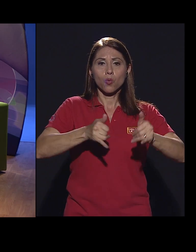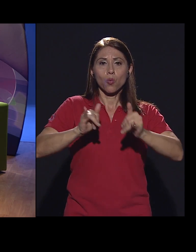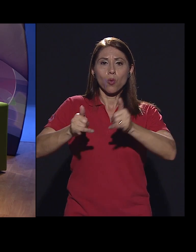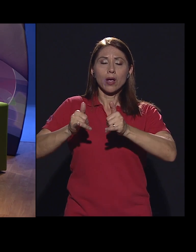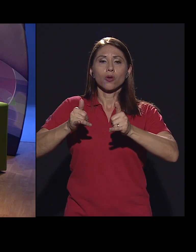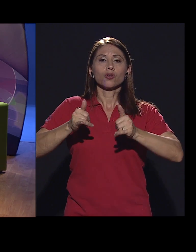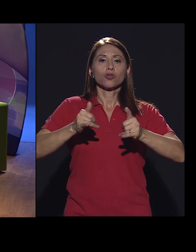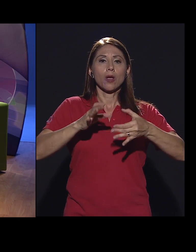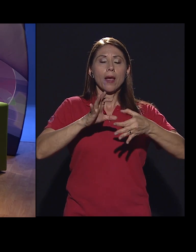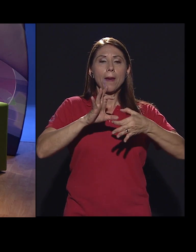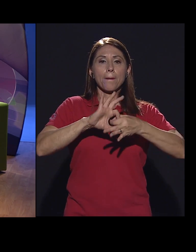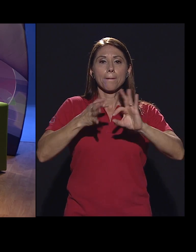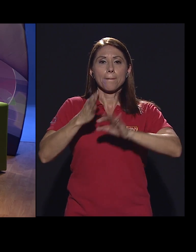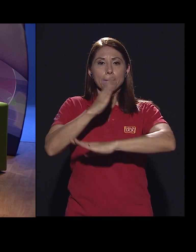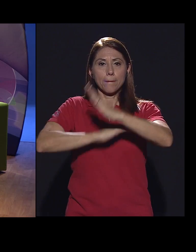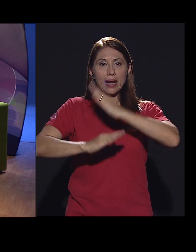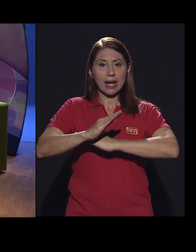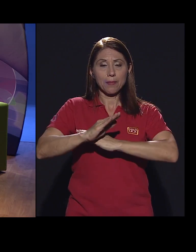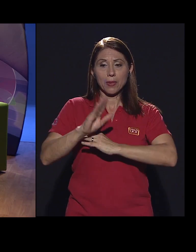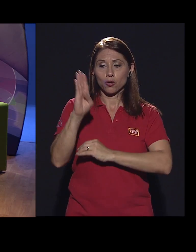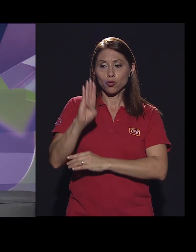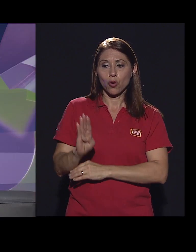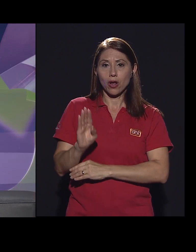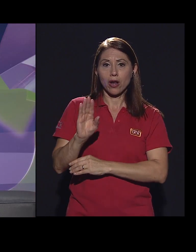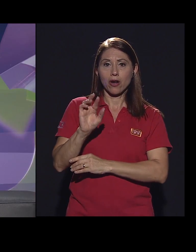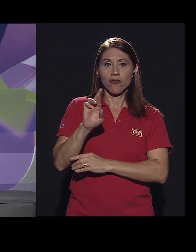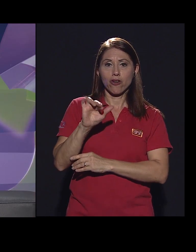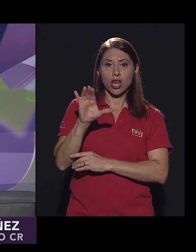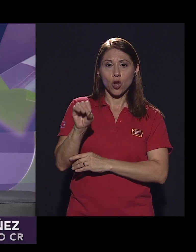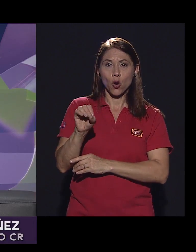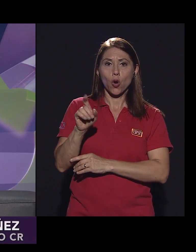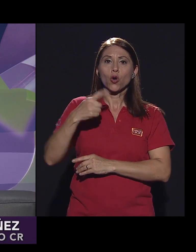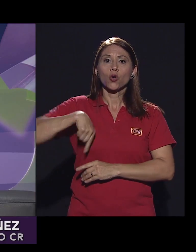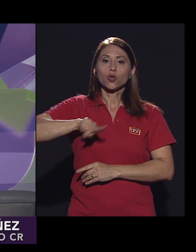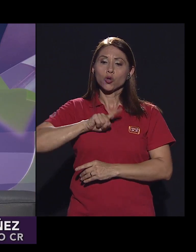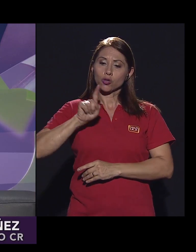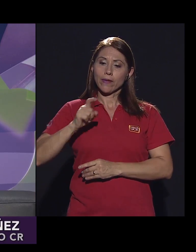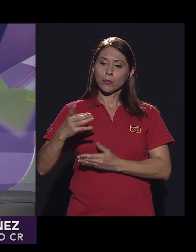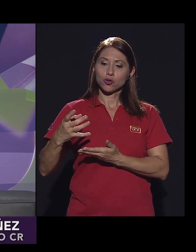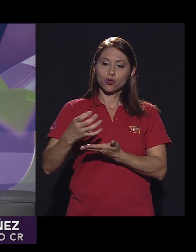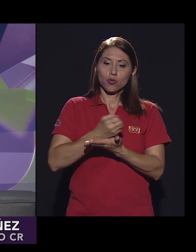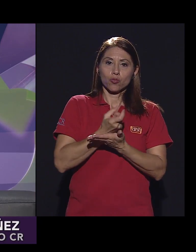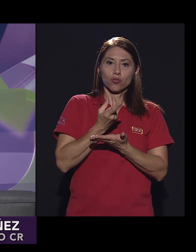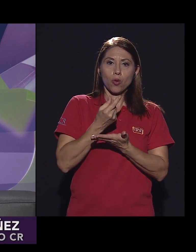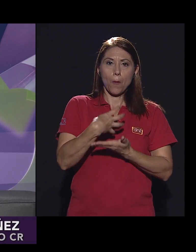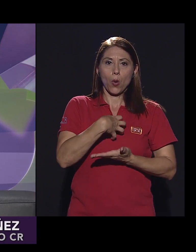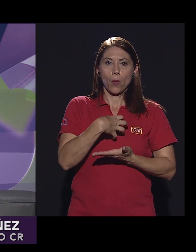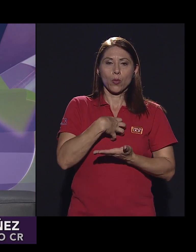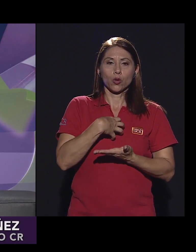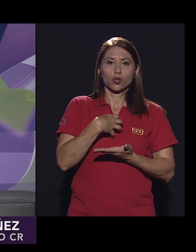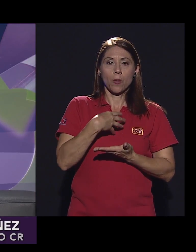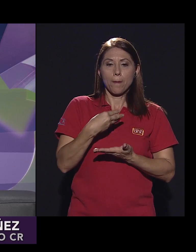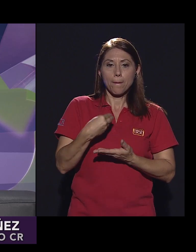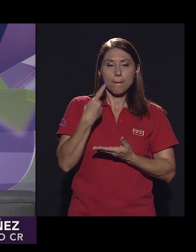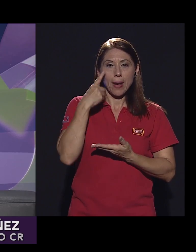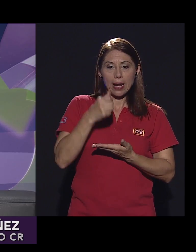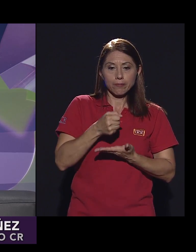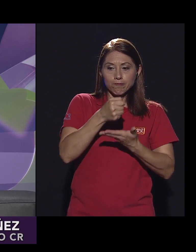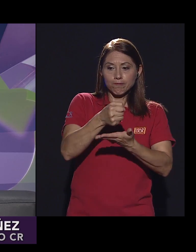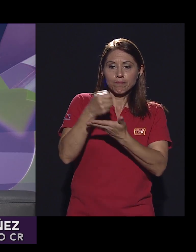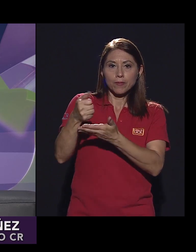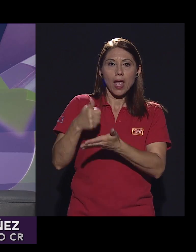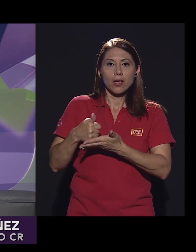proceso de Juegos Paralímpicos de Río, tuvimos que coger recursos propios para ayudar a